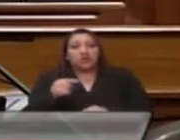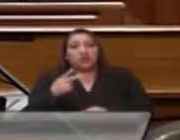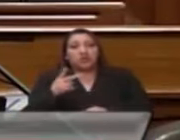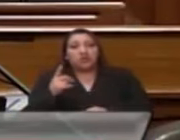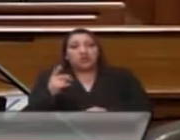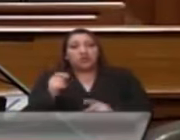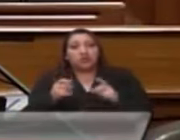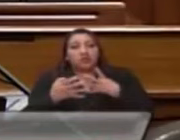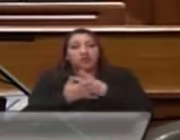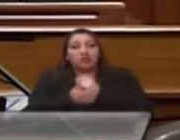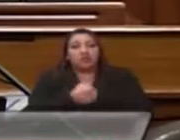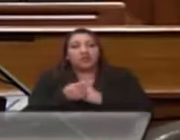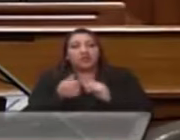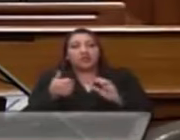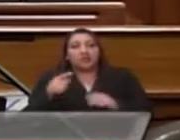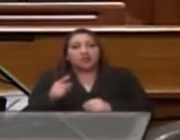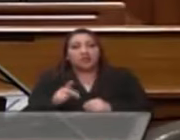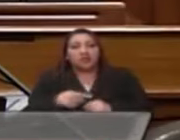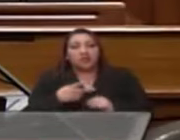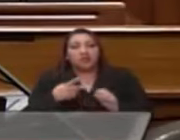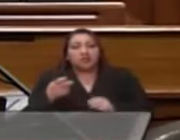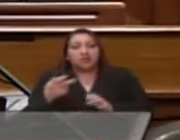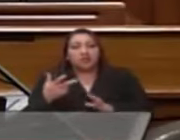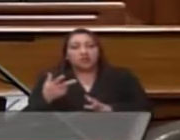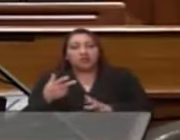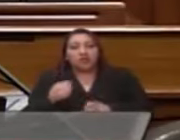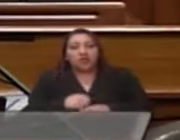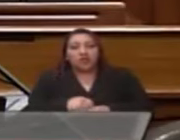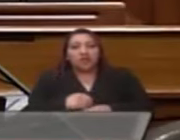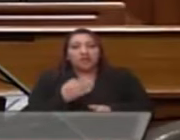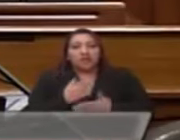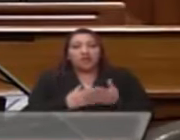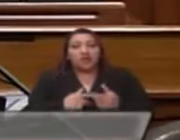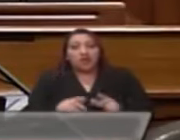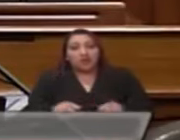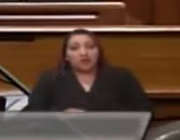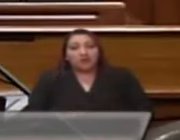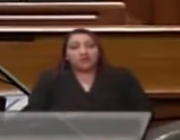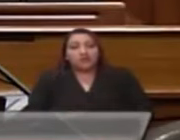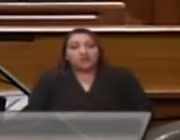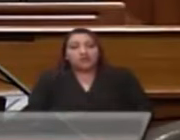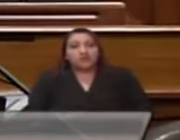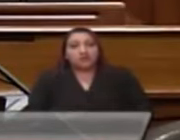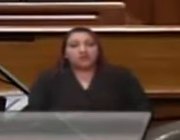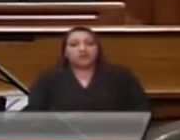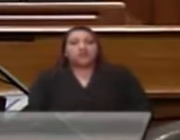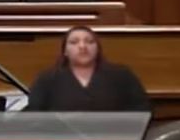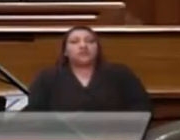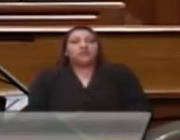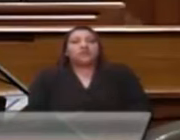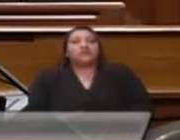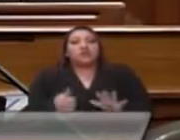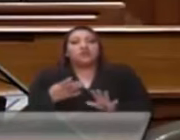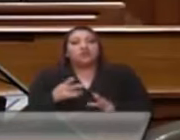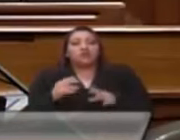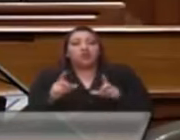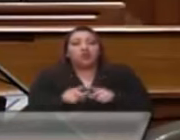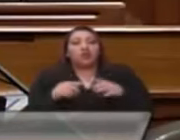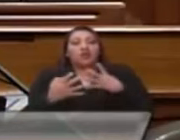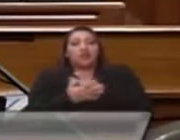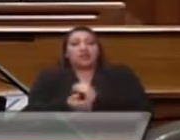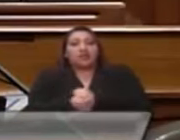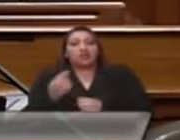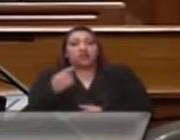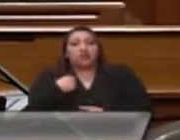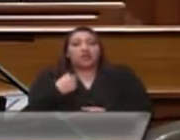79.021 internos y 16.028 en medio libre. Los 69 establecimientos penitenciarios